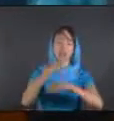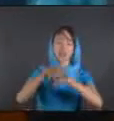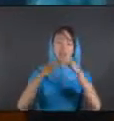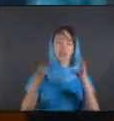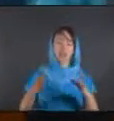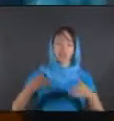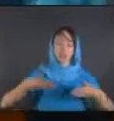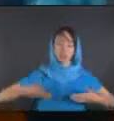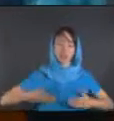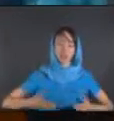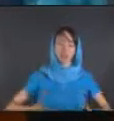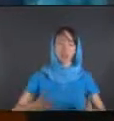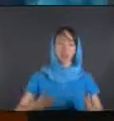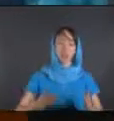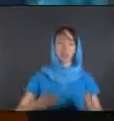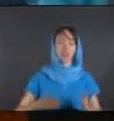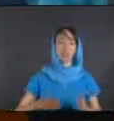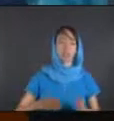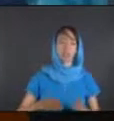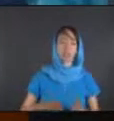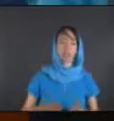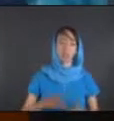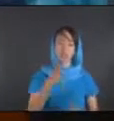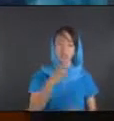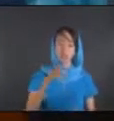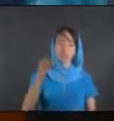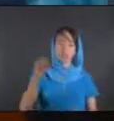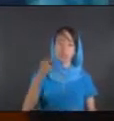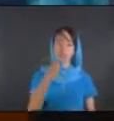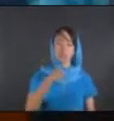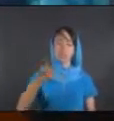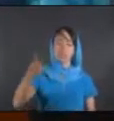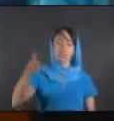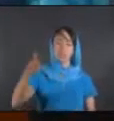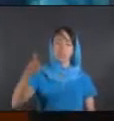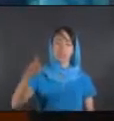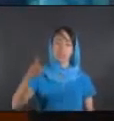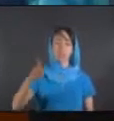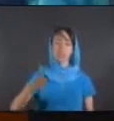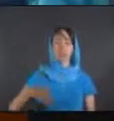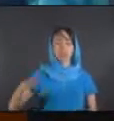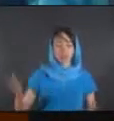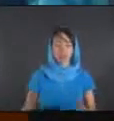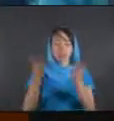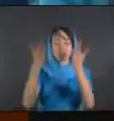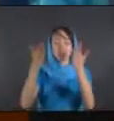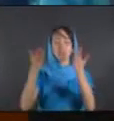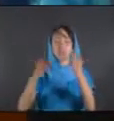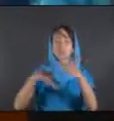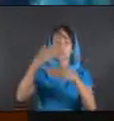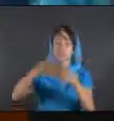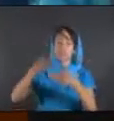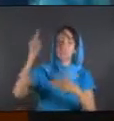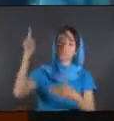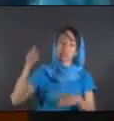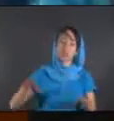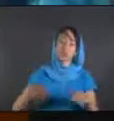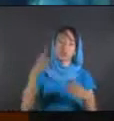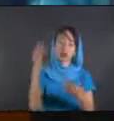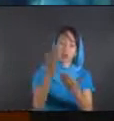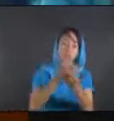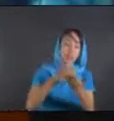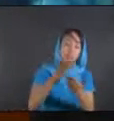te estoy dando gracias por todo este pueblo que viene a pedir cobertura, todos aquellos que están abriendo